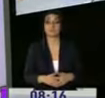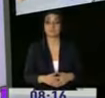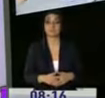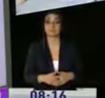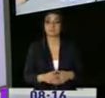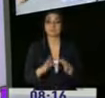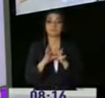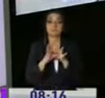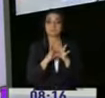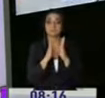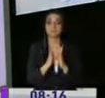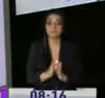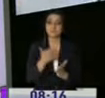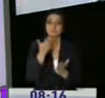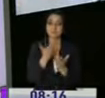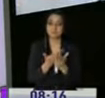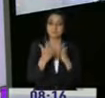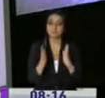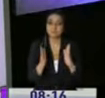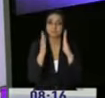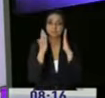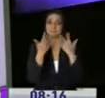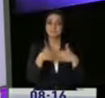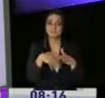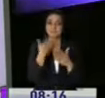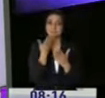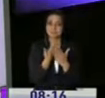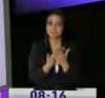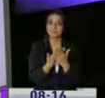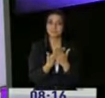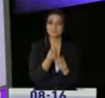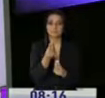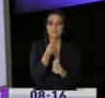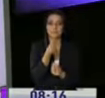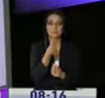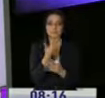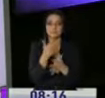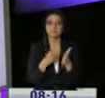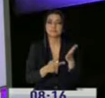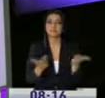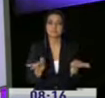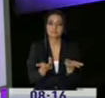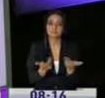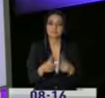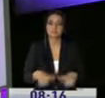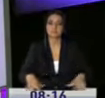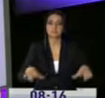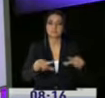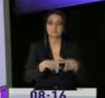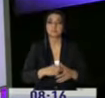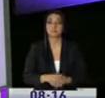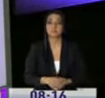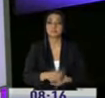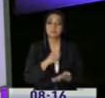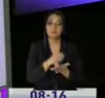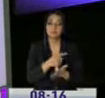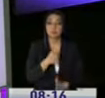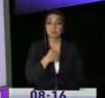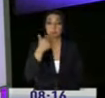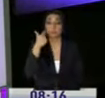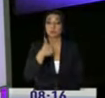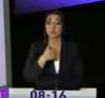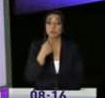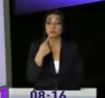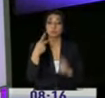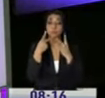Vintimilla, gracias por el reporte, gracias por relatarnos lo que está sucediendo en esa parte. Y sí me gustaría, y lo digo